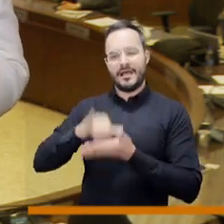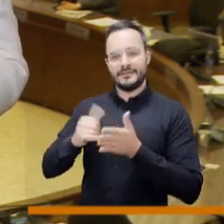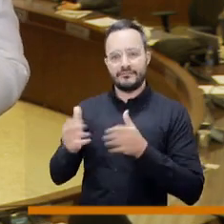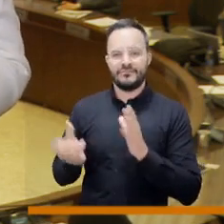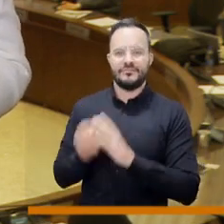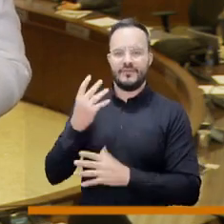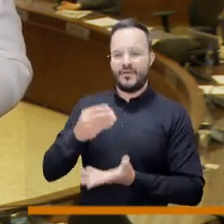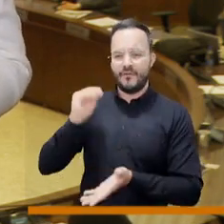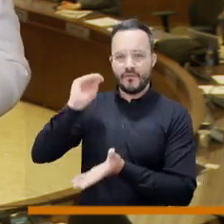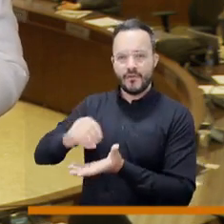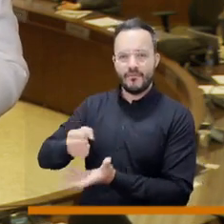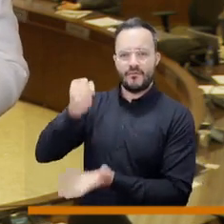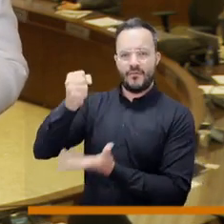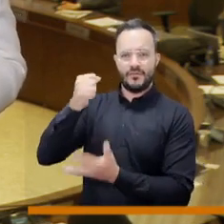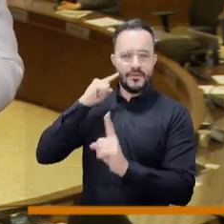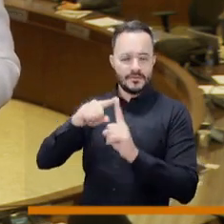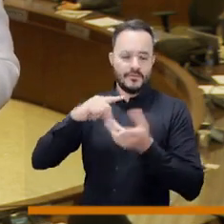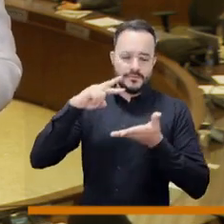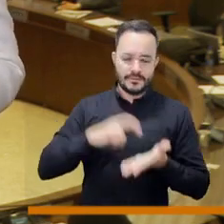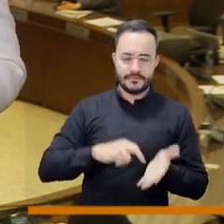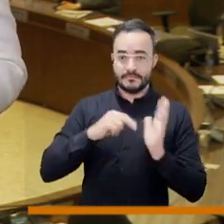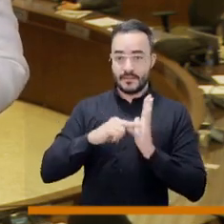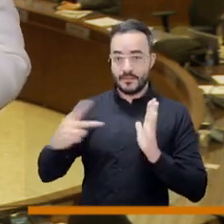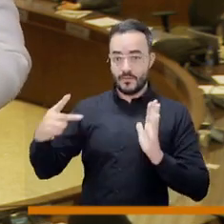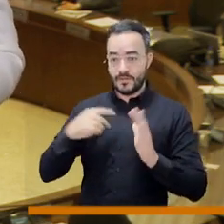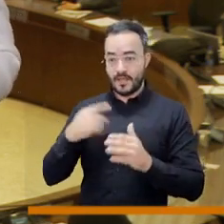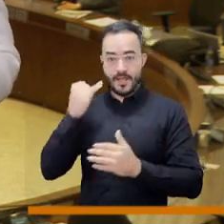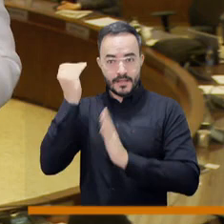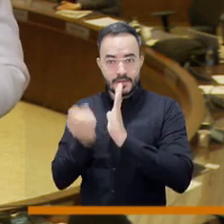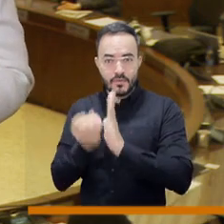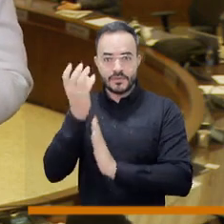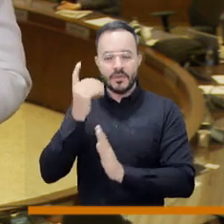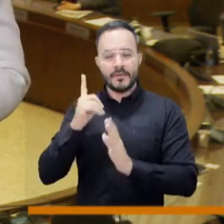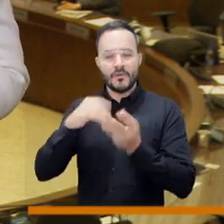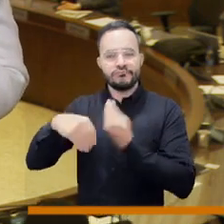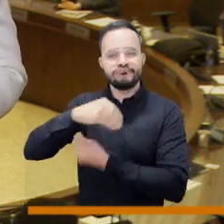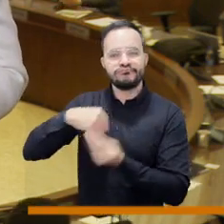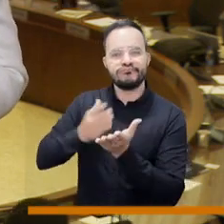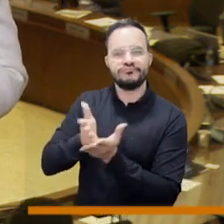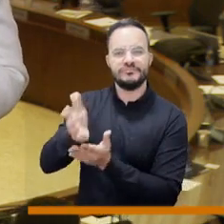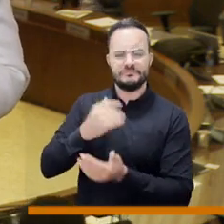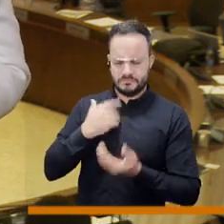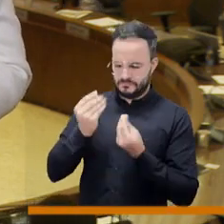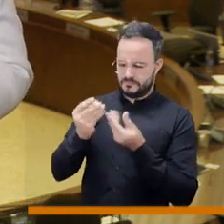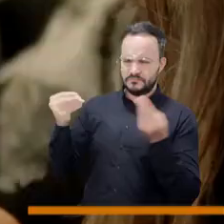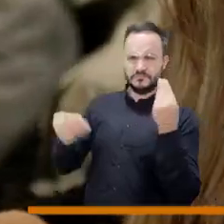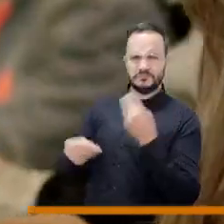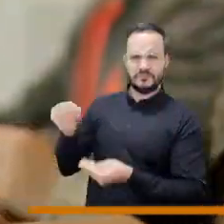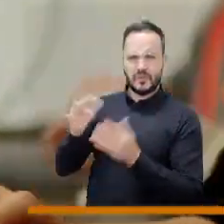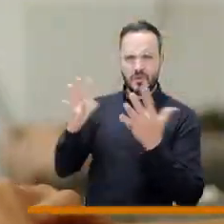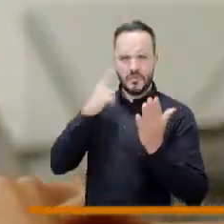de Ciencia, Tecnología, Innovación y Sostenibilidad. Veamos cómo se alimentará este fondo.